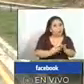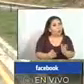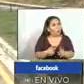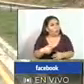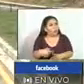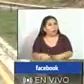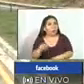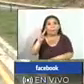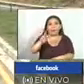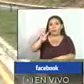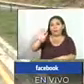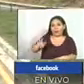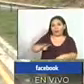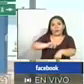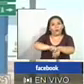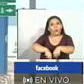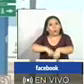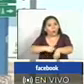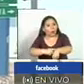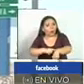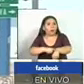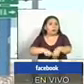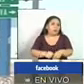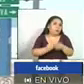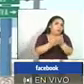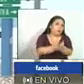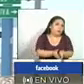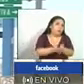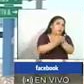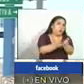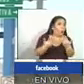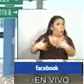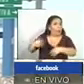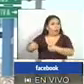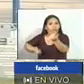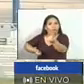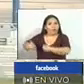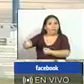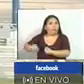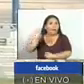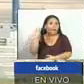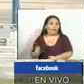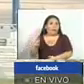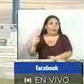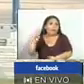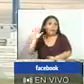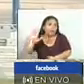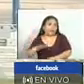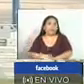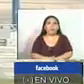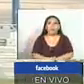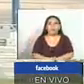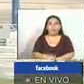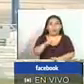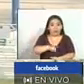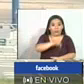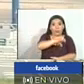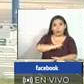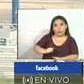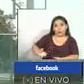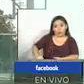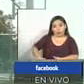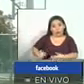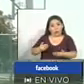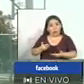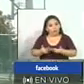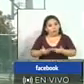24 horas su recorrido ya que un proceso normal este puede tardar hasta 5 días vía terrestre de El Salvador pasando las